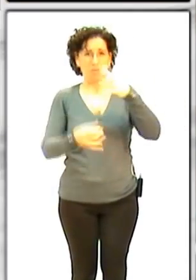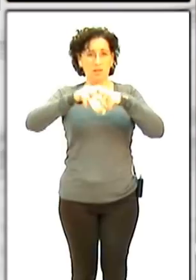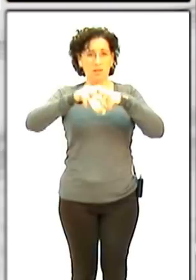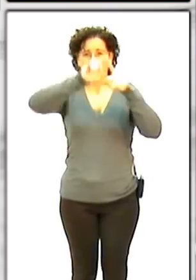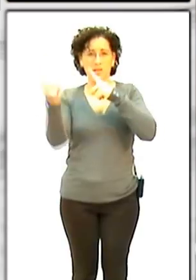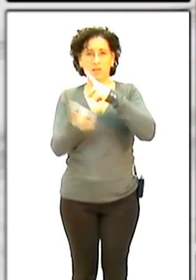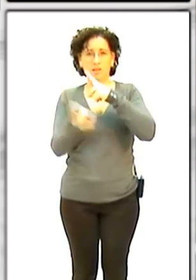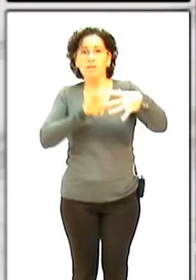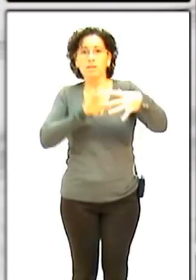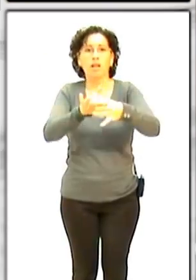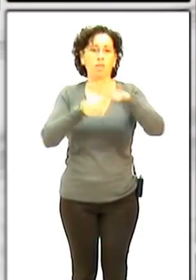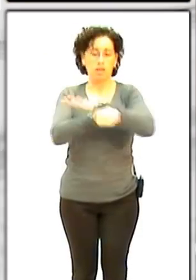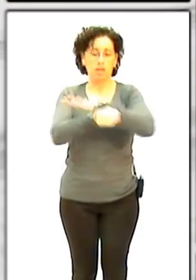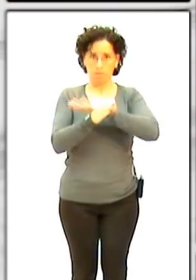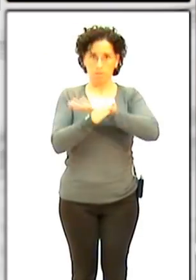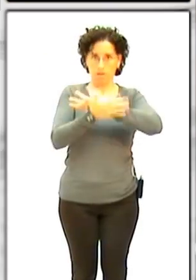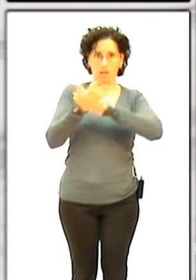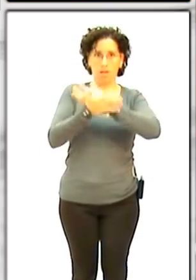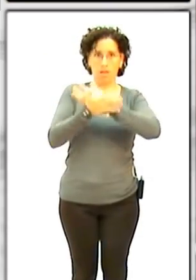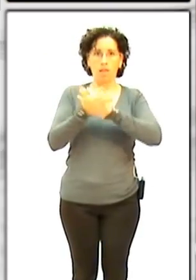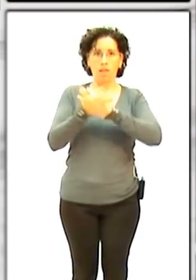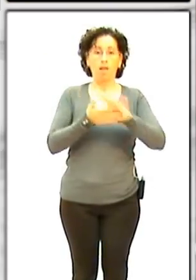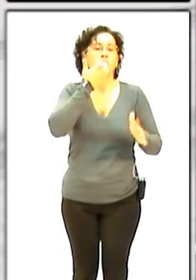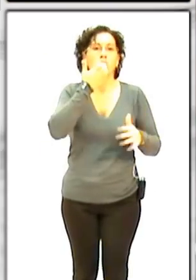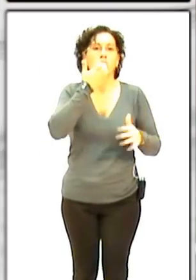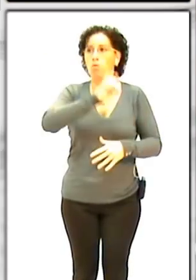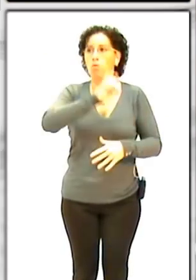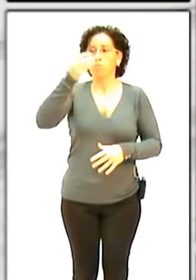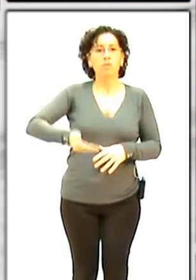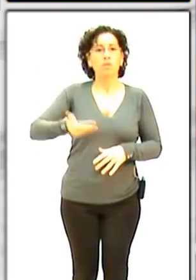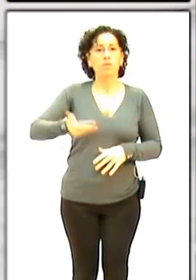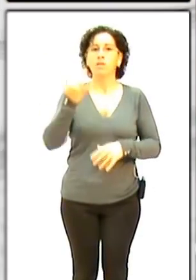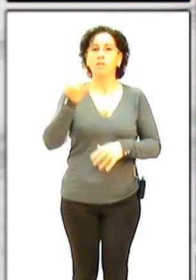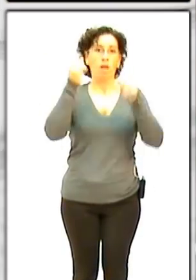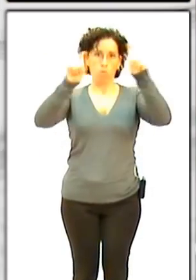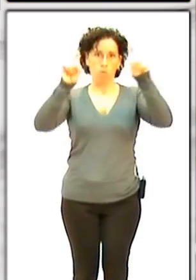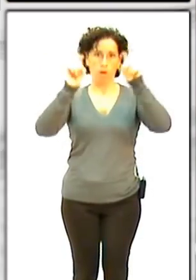hay otro punto importante, la educativa.